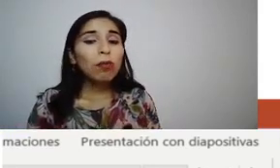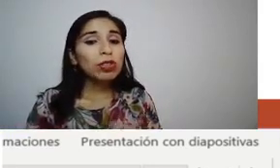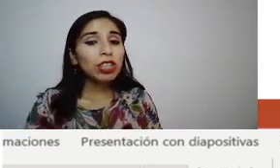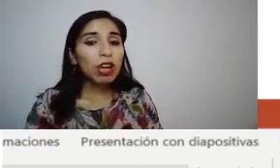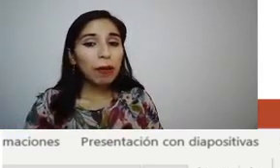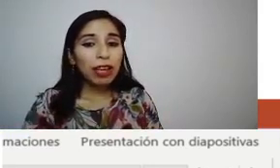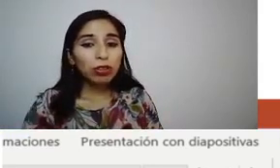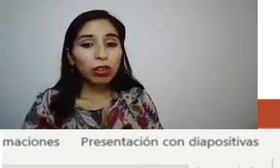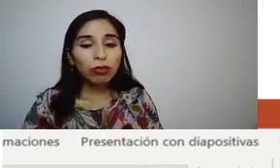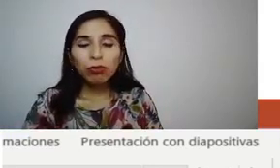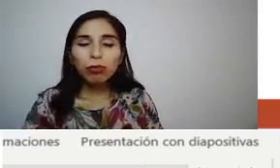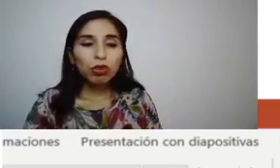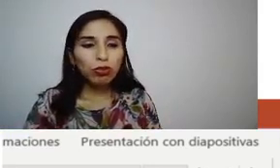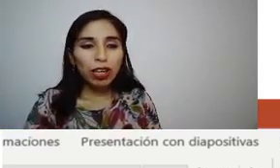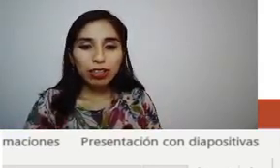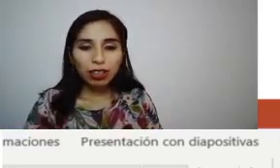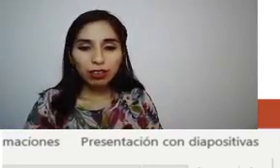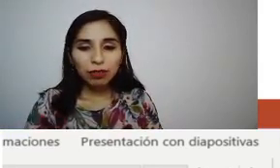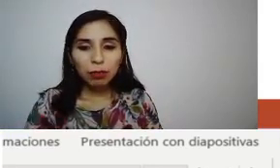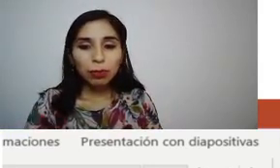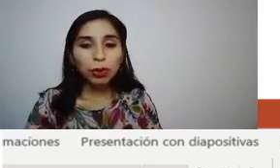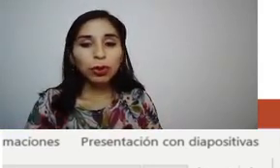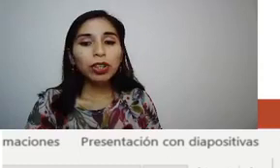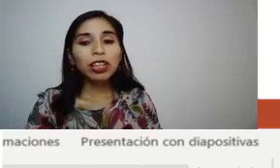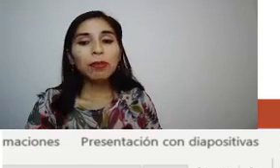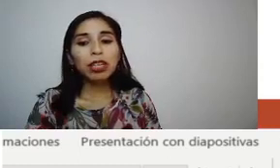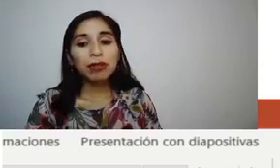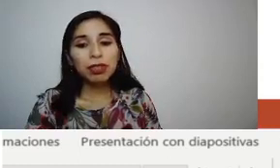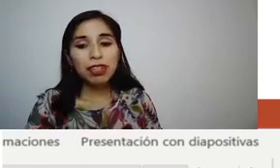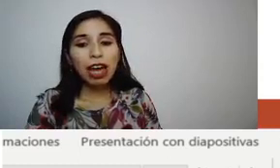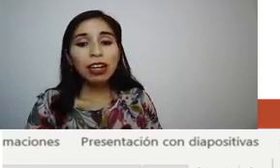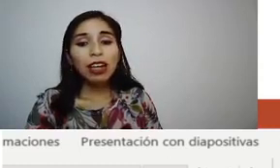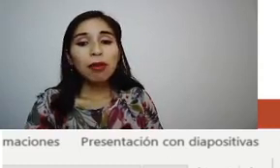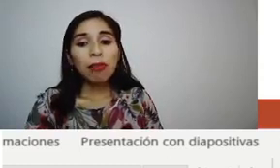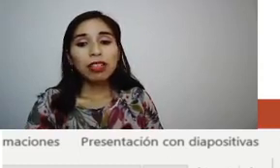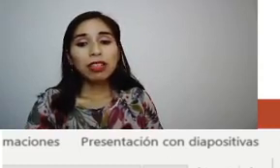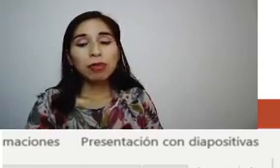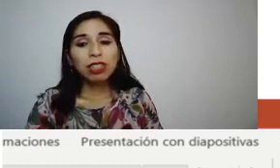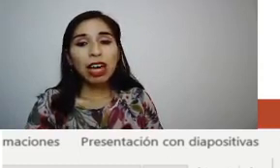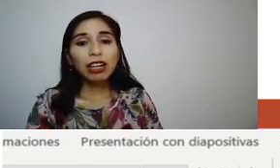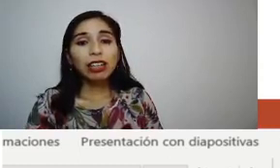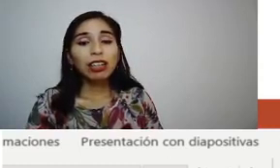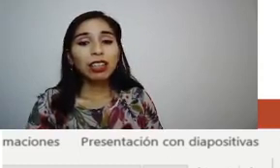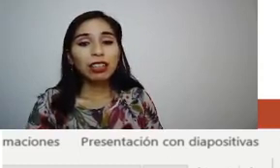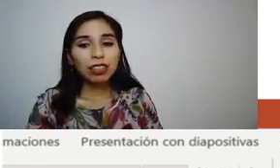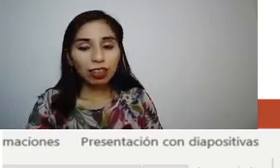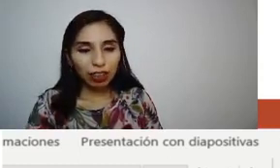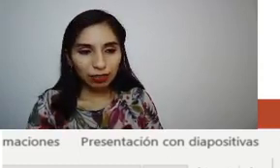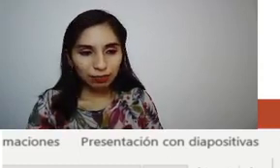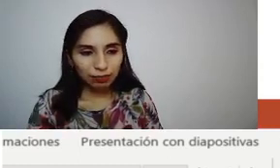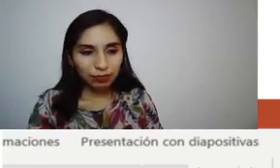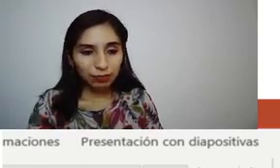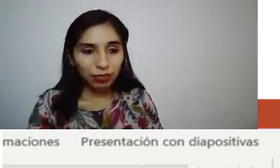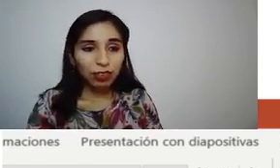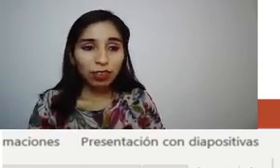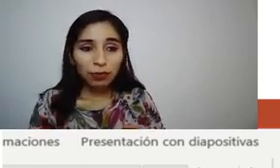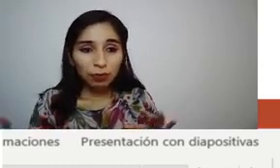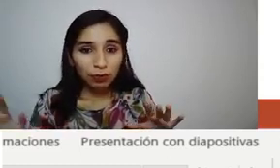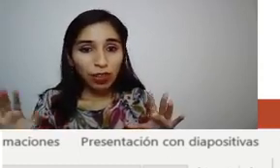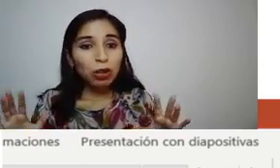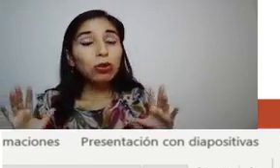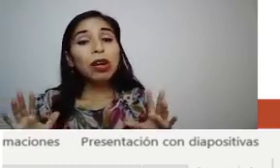cómo se llama esto muy fácil botones de minimizar maximizar y cerrar